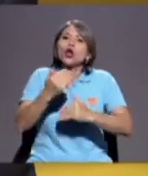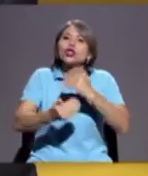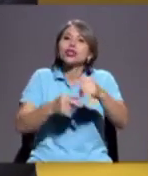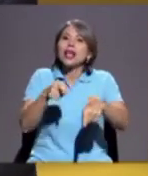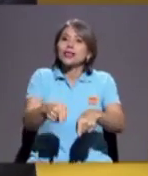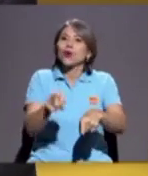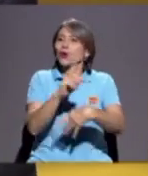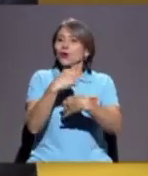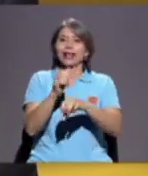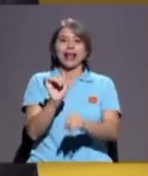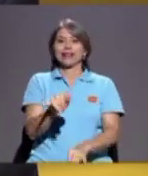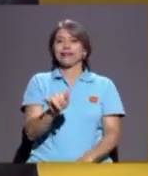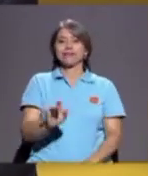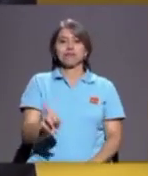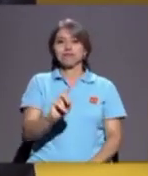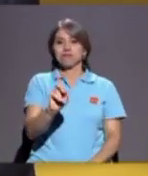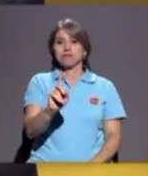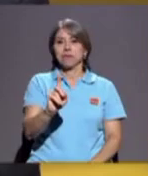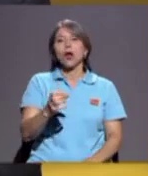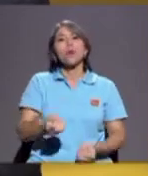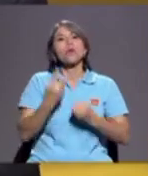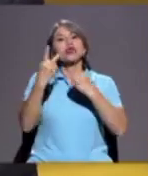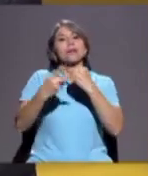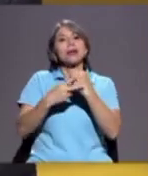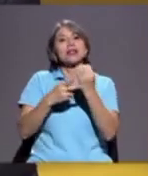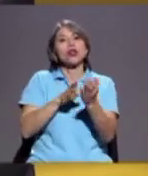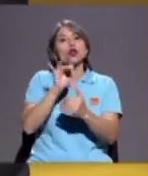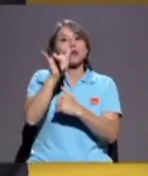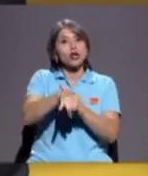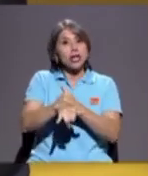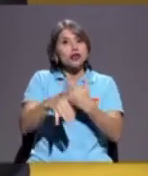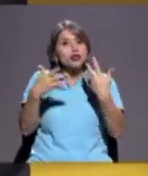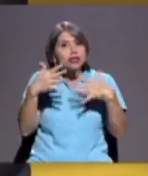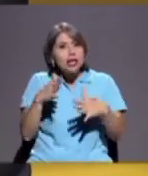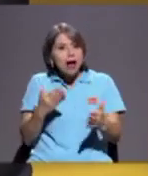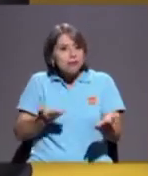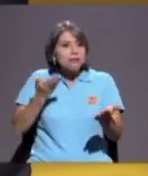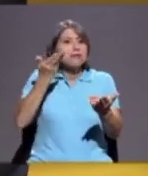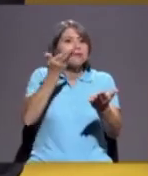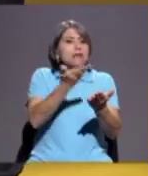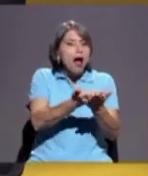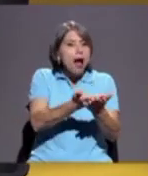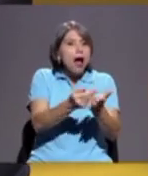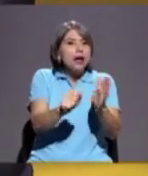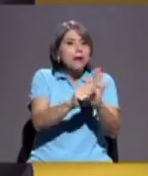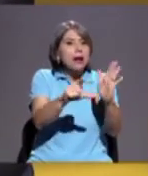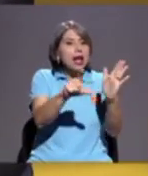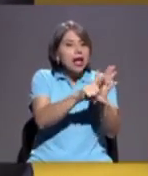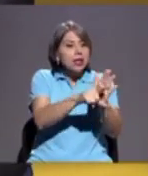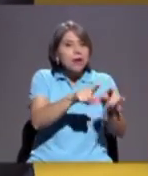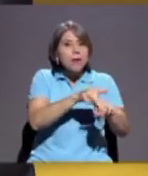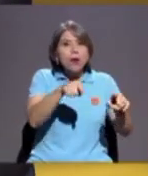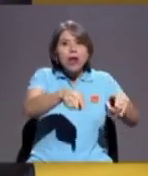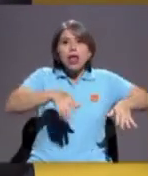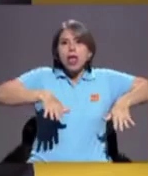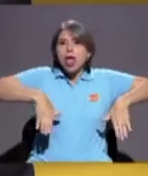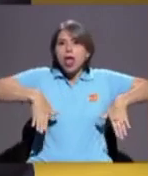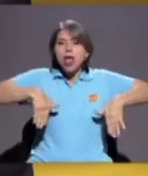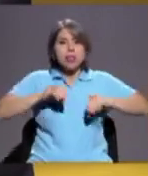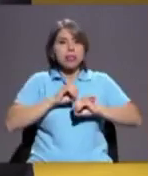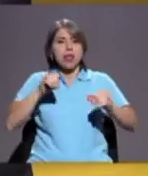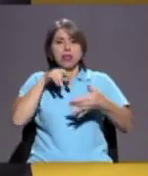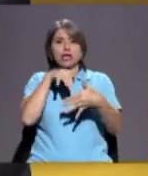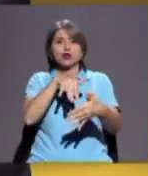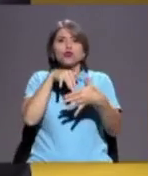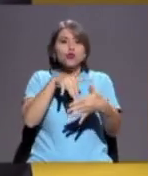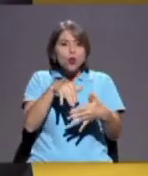hace en esa forma, ¿verdad? Sino que muchas veces los proyectos llegan incluso a la Asamblea Legislativa y no hay un estudio de viabilidad, un estudio, digamos,